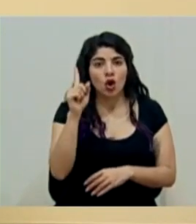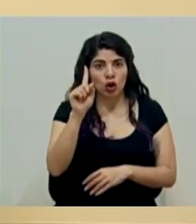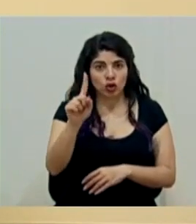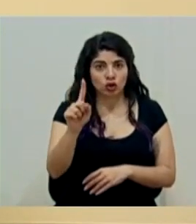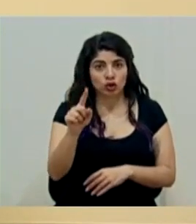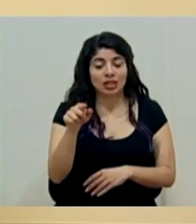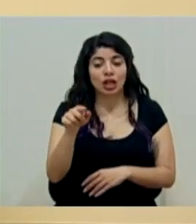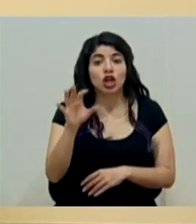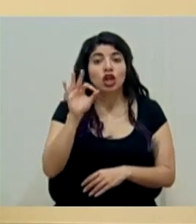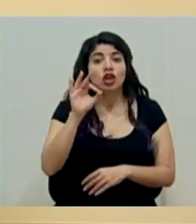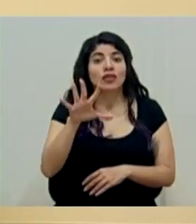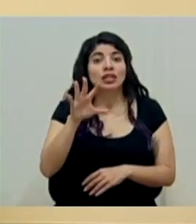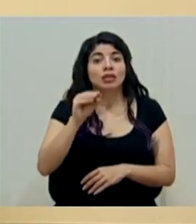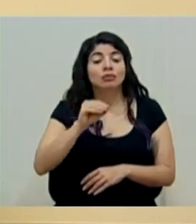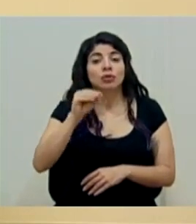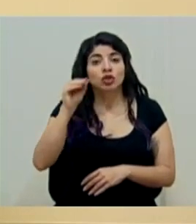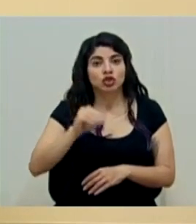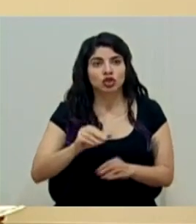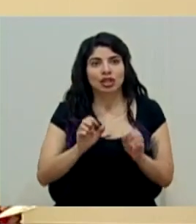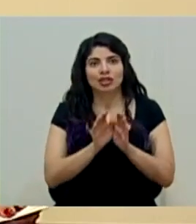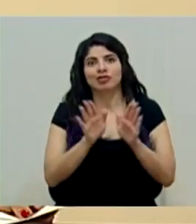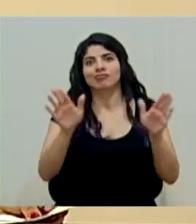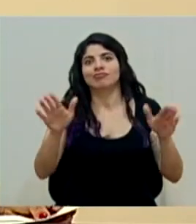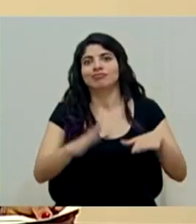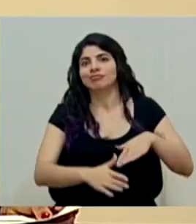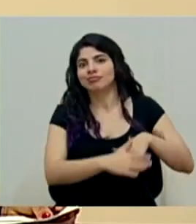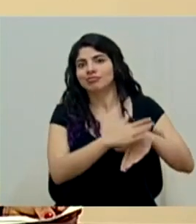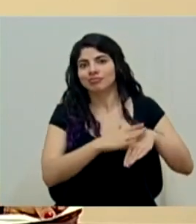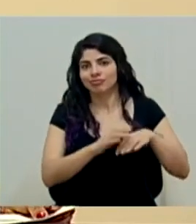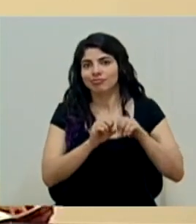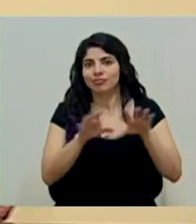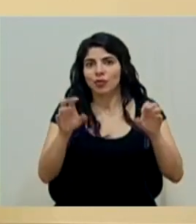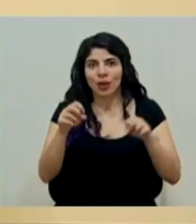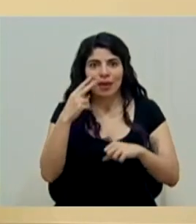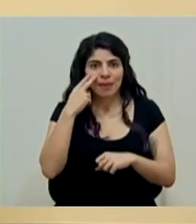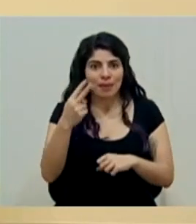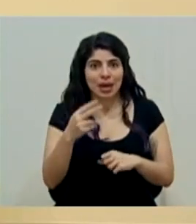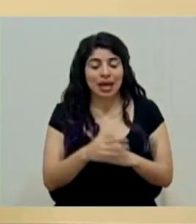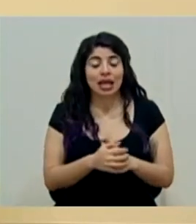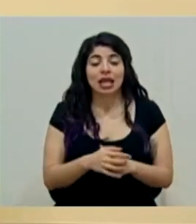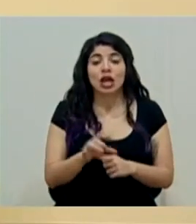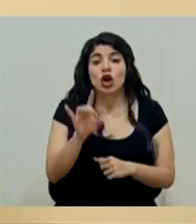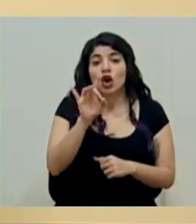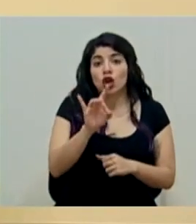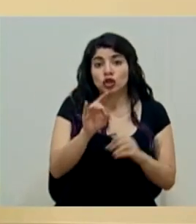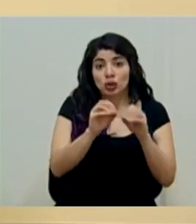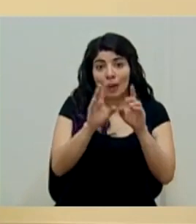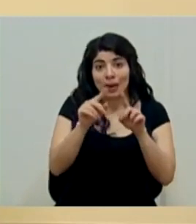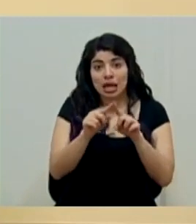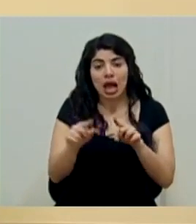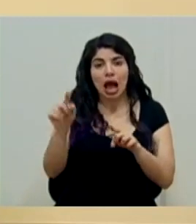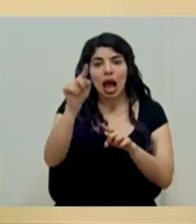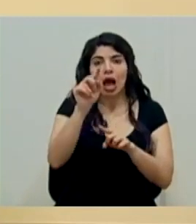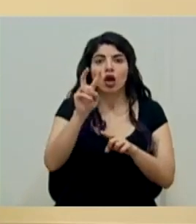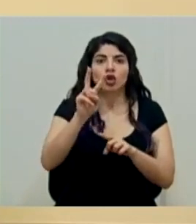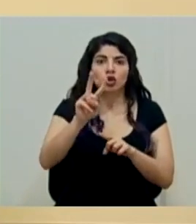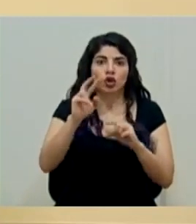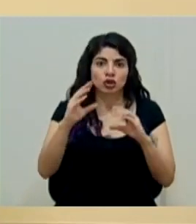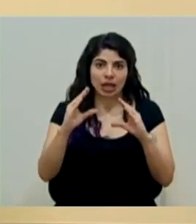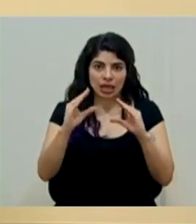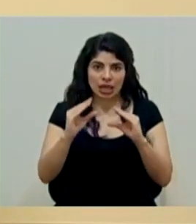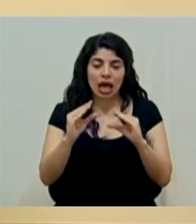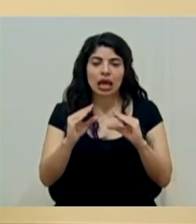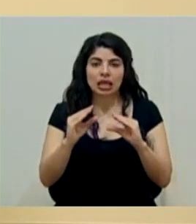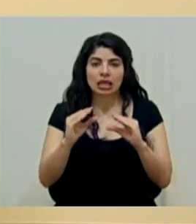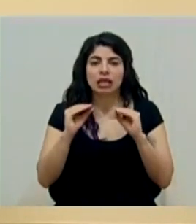un 95% de cobertura. La transmisión será de 8 de la mañana a 2 de la tarde.